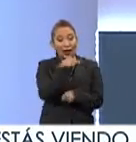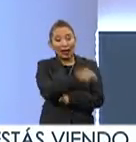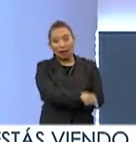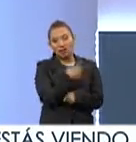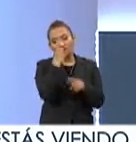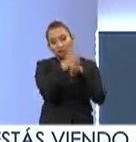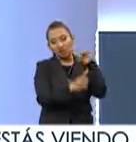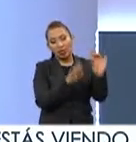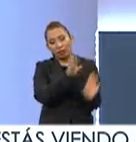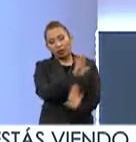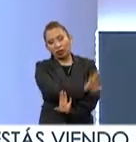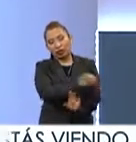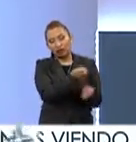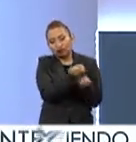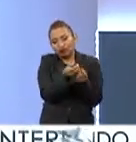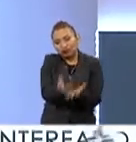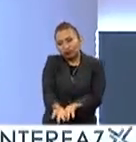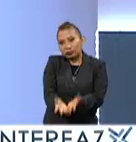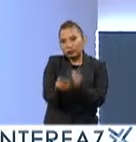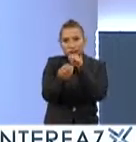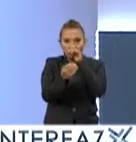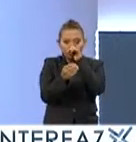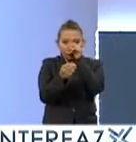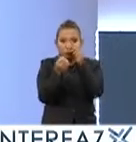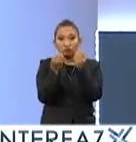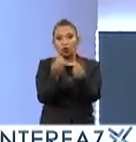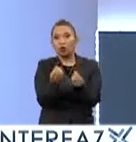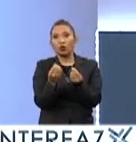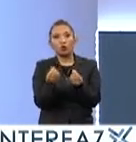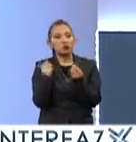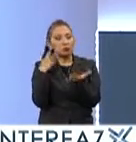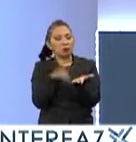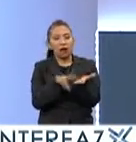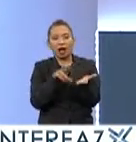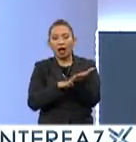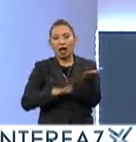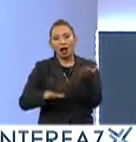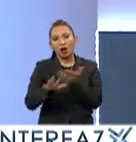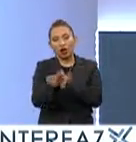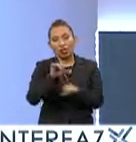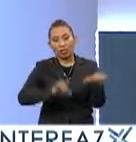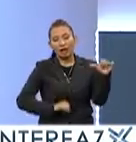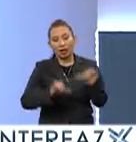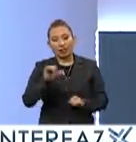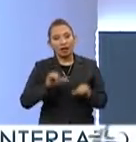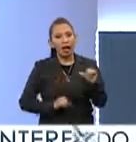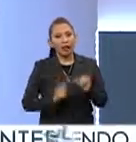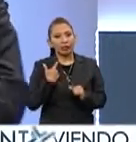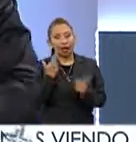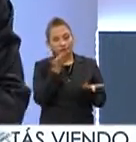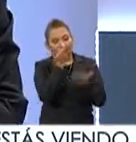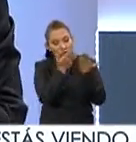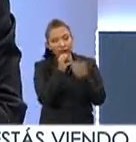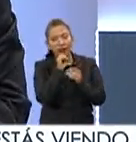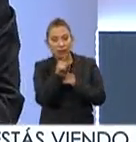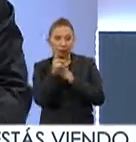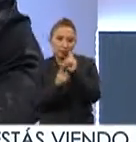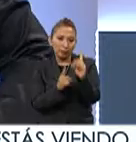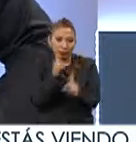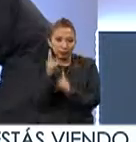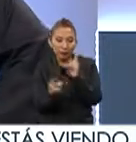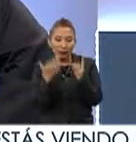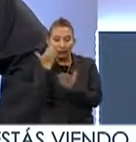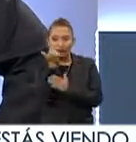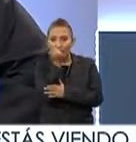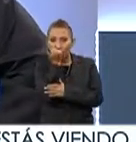una disciplina que aporta muchísimo valor a la actividad, no solamente académica, sino también deportiva